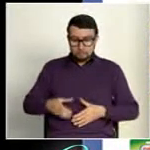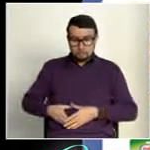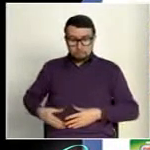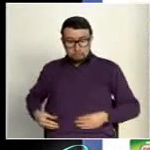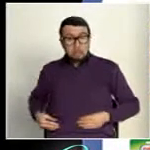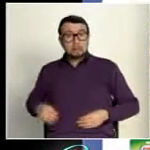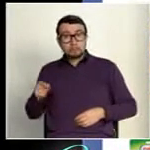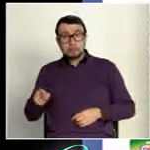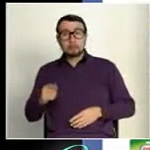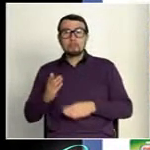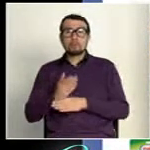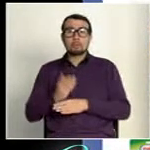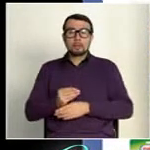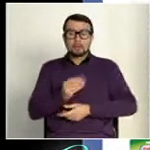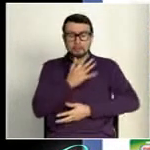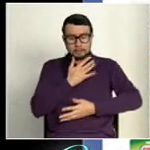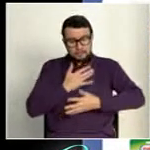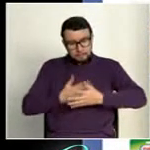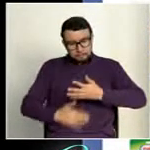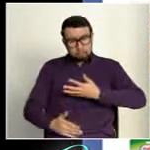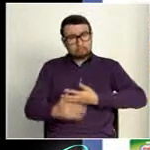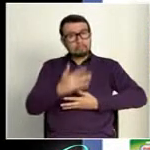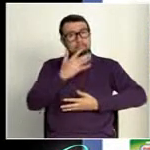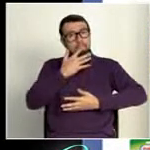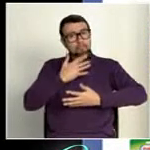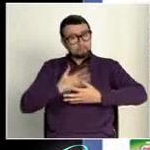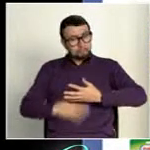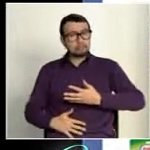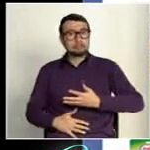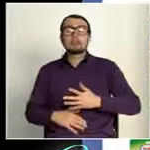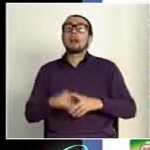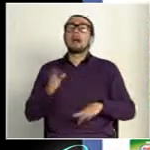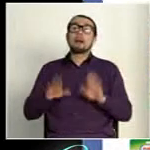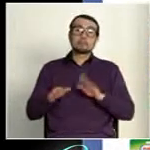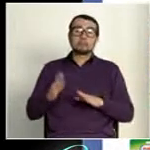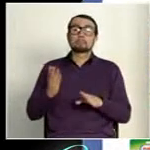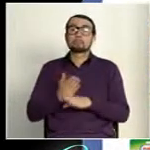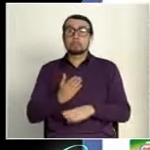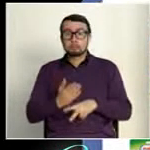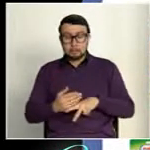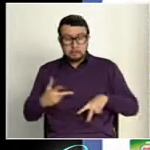un problema circulatorio. Por eso se presentan tantas